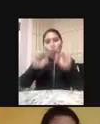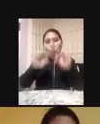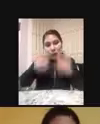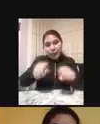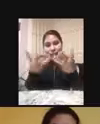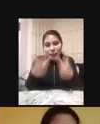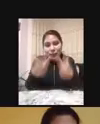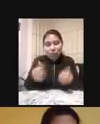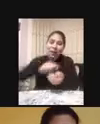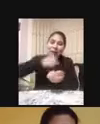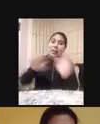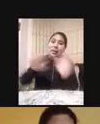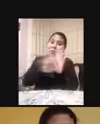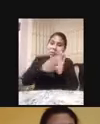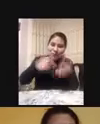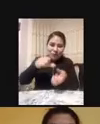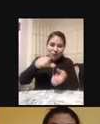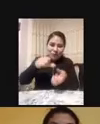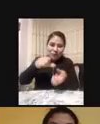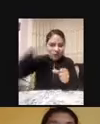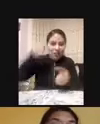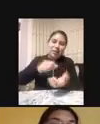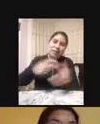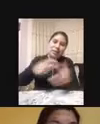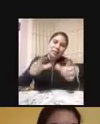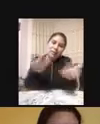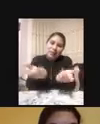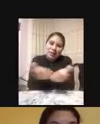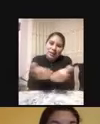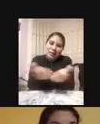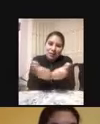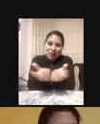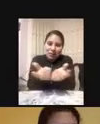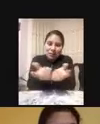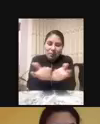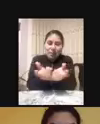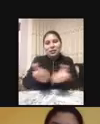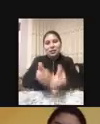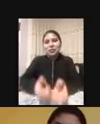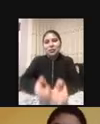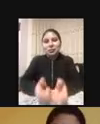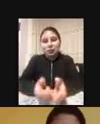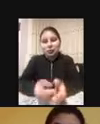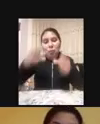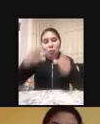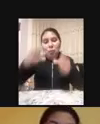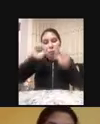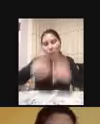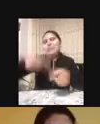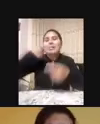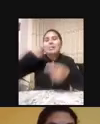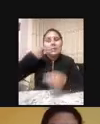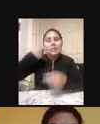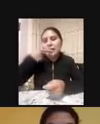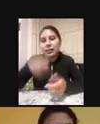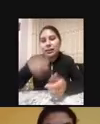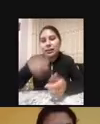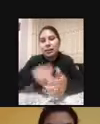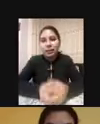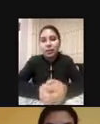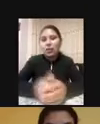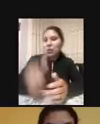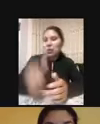dos texturas, una áspera y una suavita, limas de uña, un cepillito de dientes, botellitas con agua caliente, con agua fría,